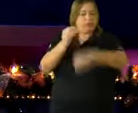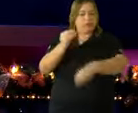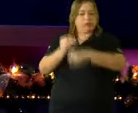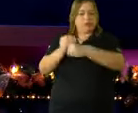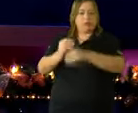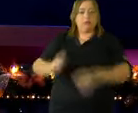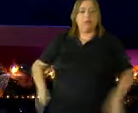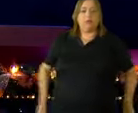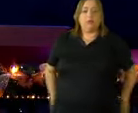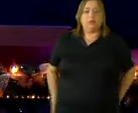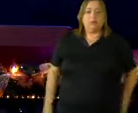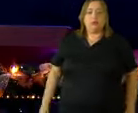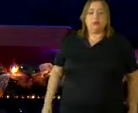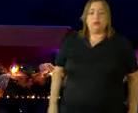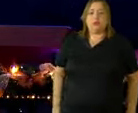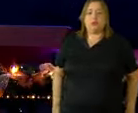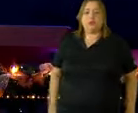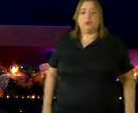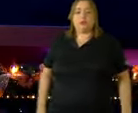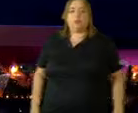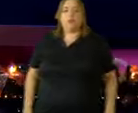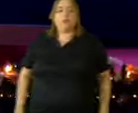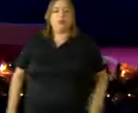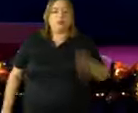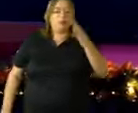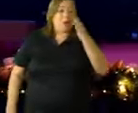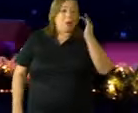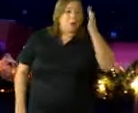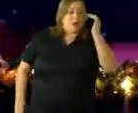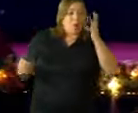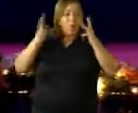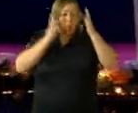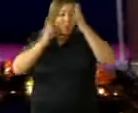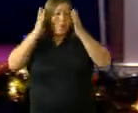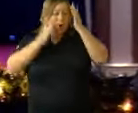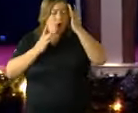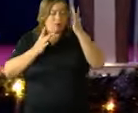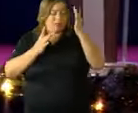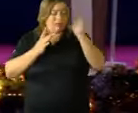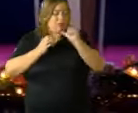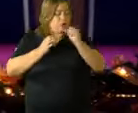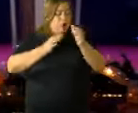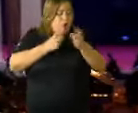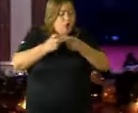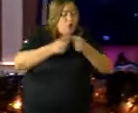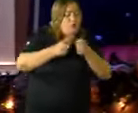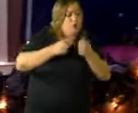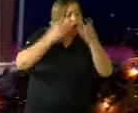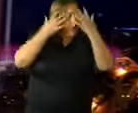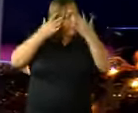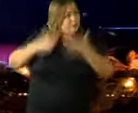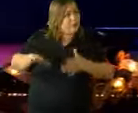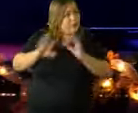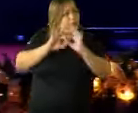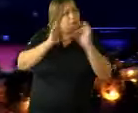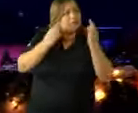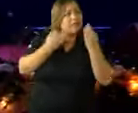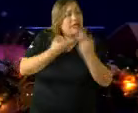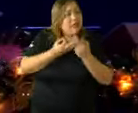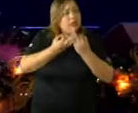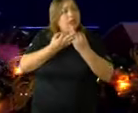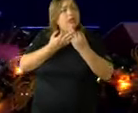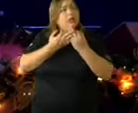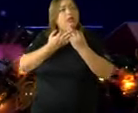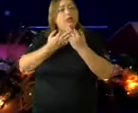ansiedad, enfermedad, y de una manera que te descontrola, te olvidas de tu familia, te olvidas de tus hijos, te olvidas de